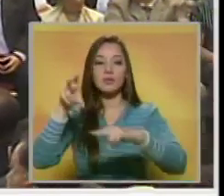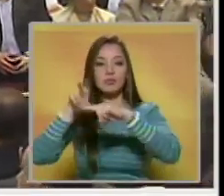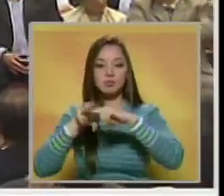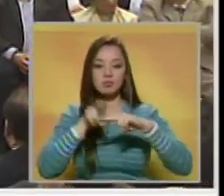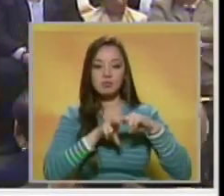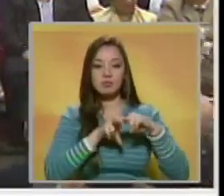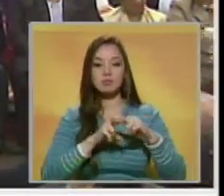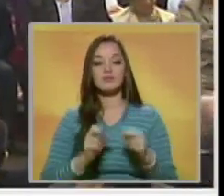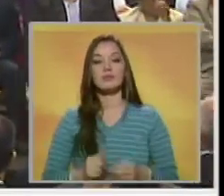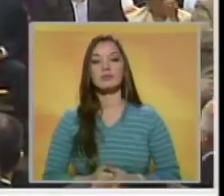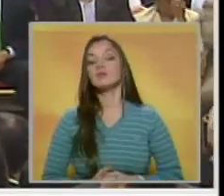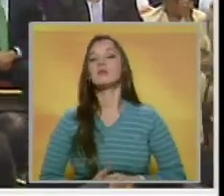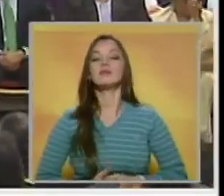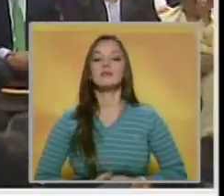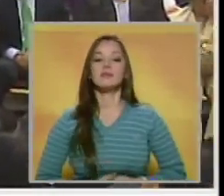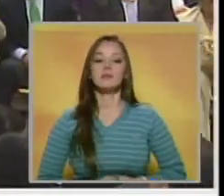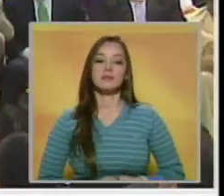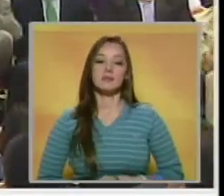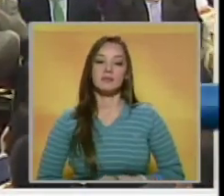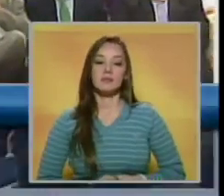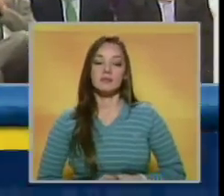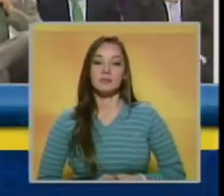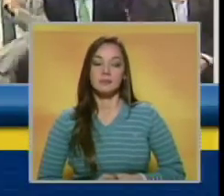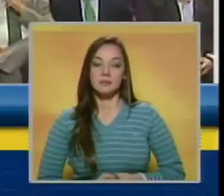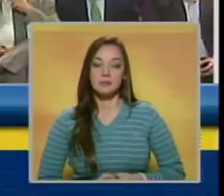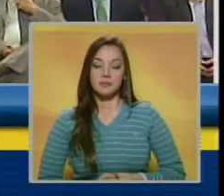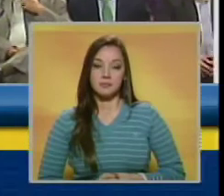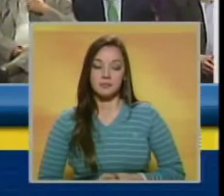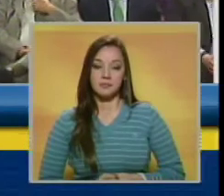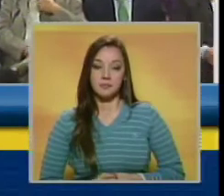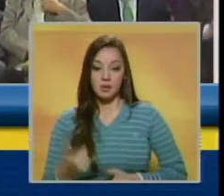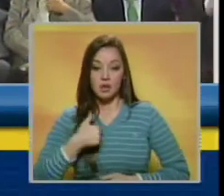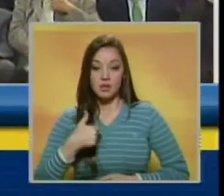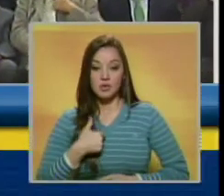acá. Escuchemos. Antes quiero hacerle un reconocimiento